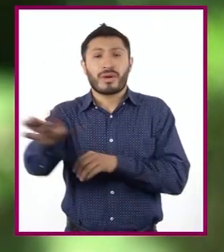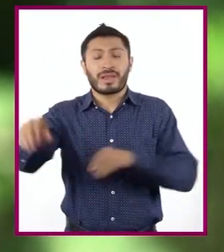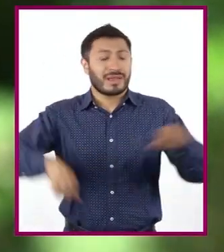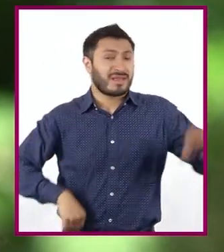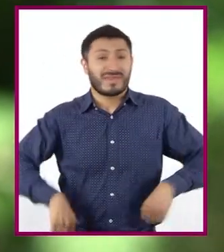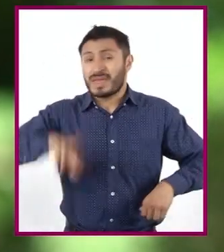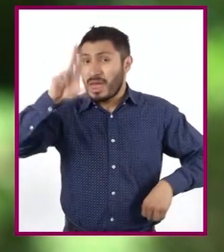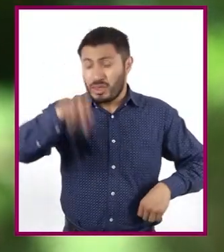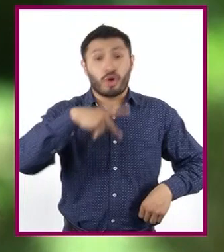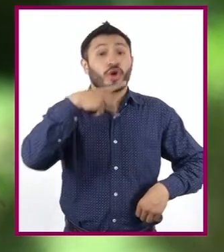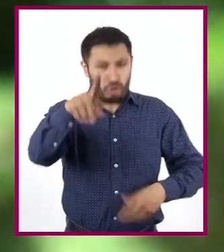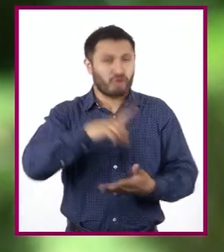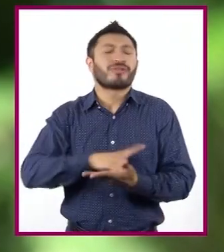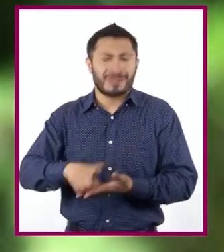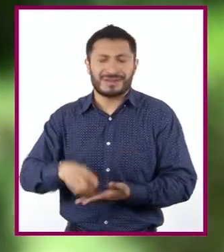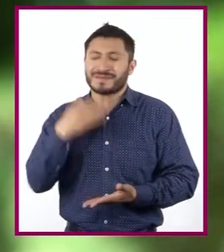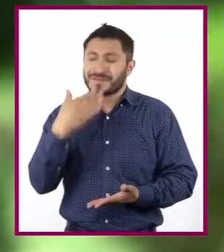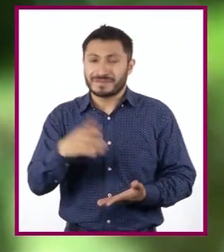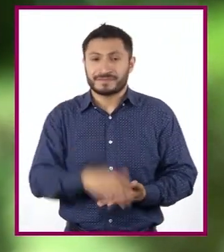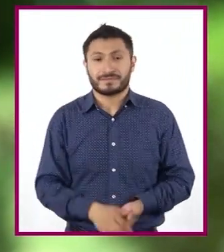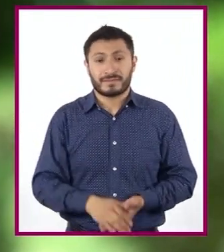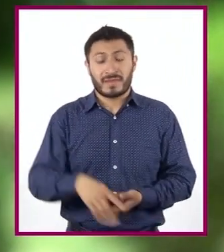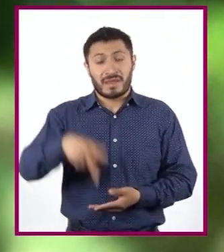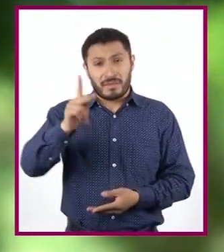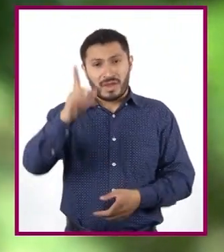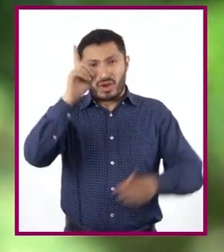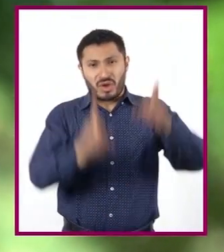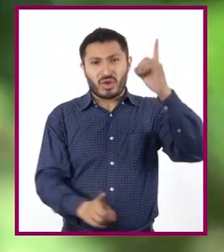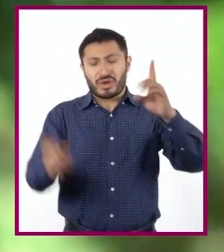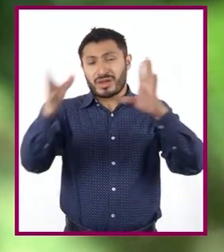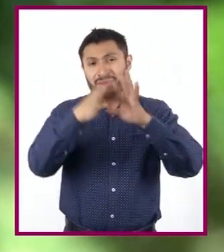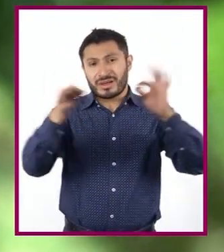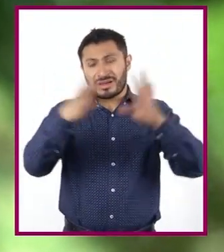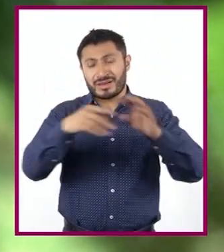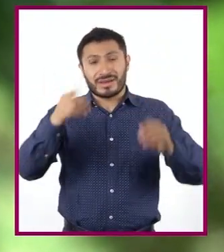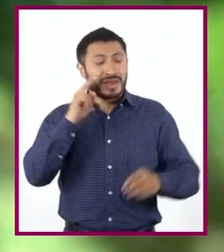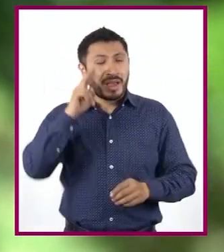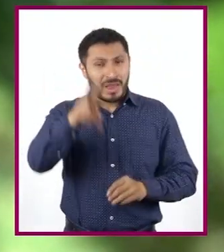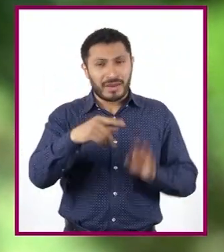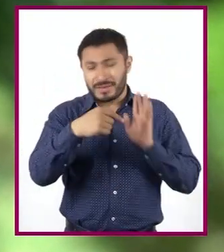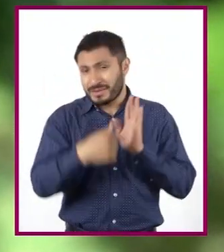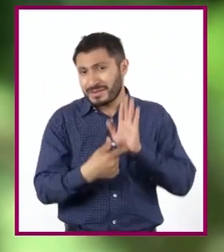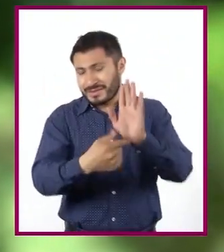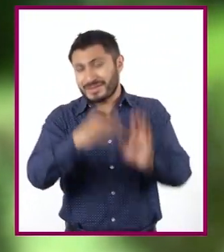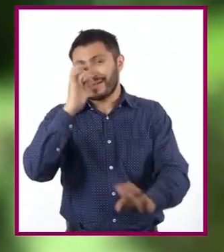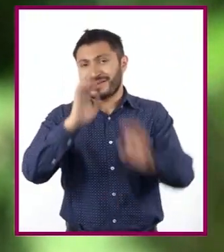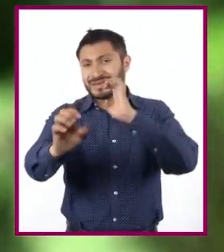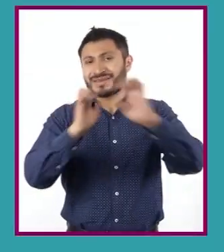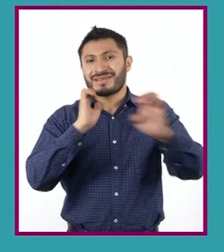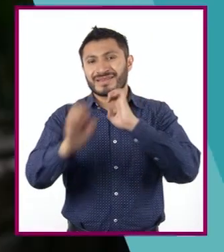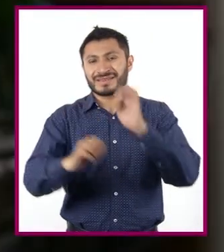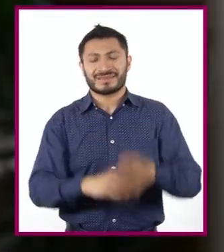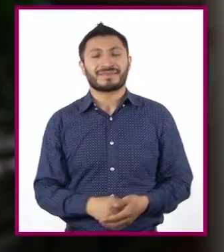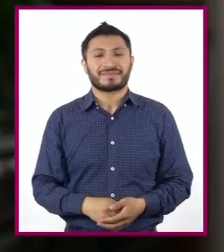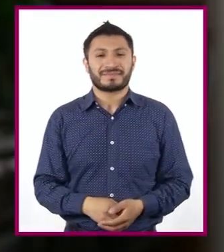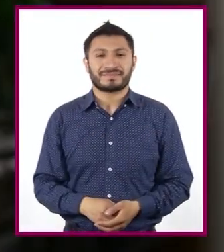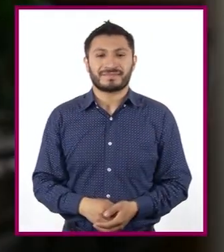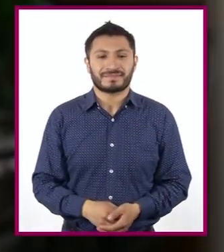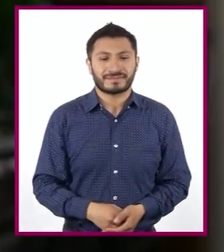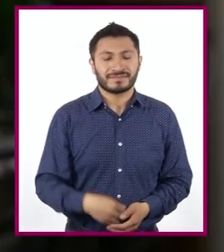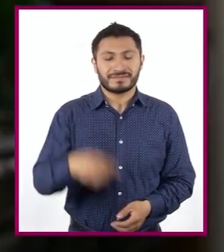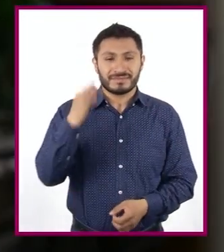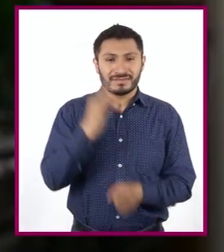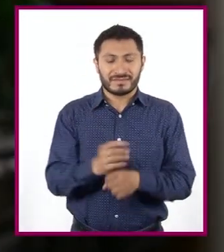bueno, algo es algo. ¿Y qué papel juegan los libros en el aprendizaje virtual que tenemos hoy en día? Es indispensable.